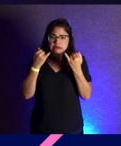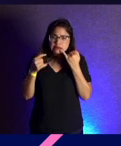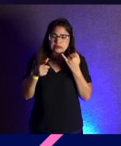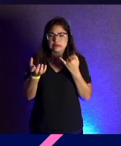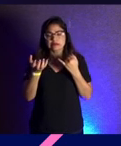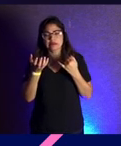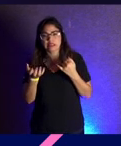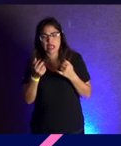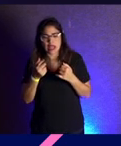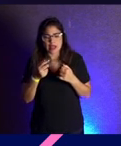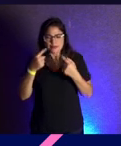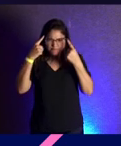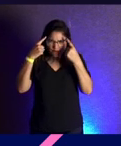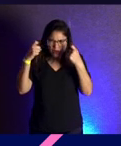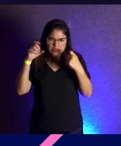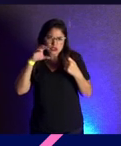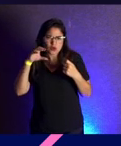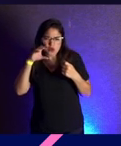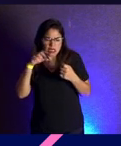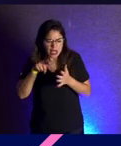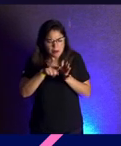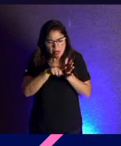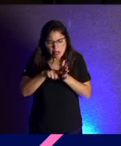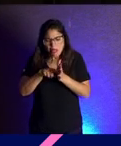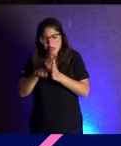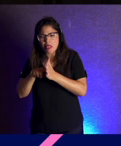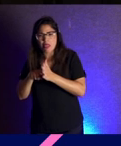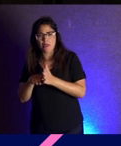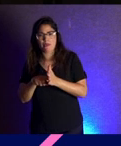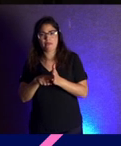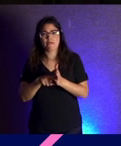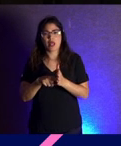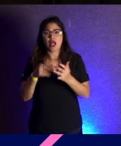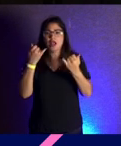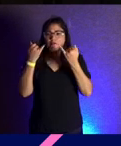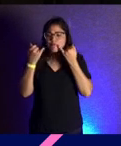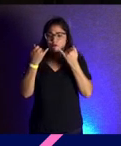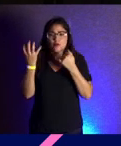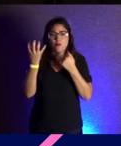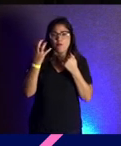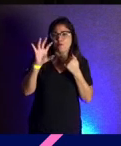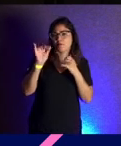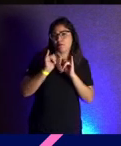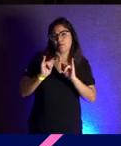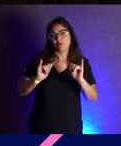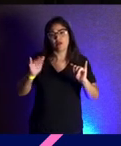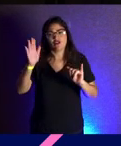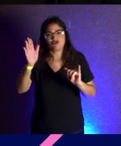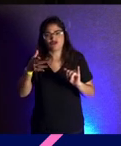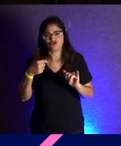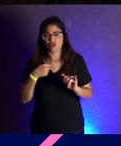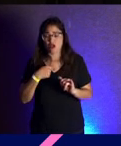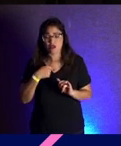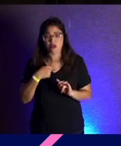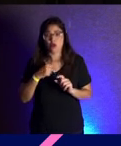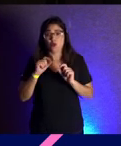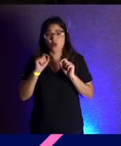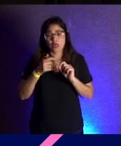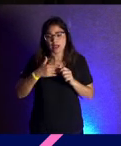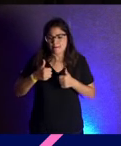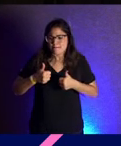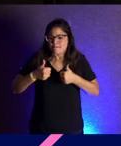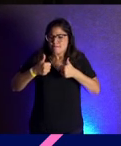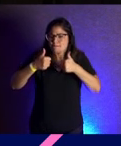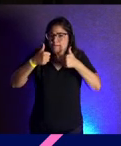Colombia, toda la base de datos ya publicada. Y para mí, lo mejor es que se fue publicado por GANE, que es